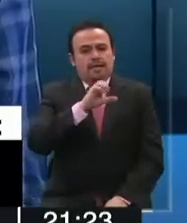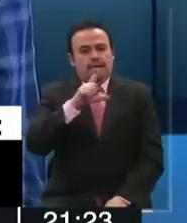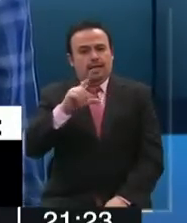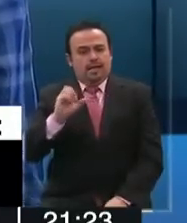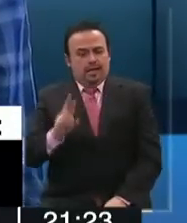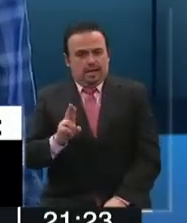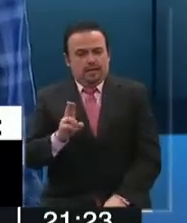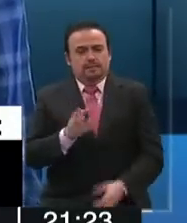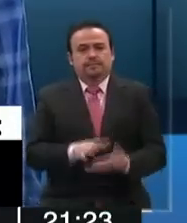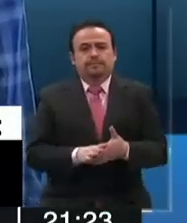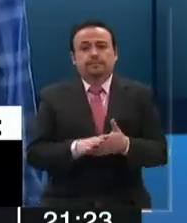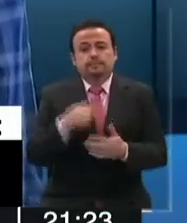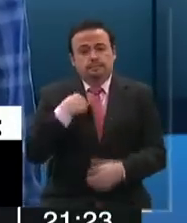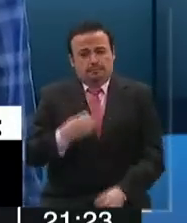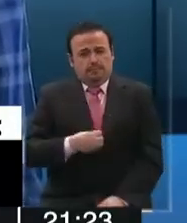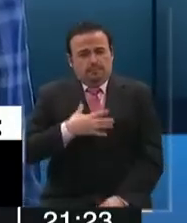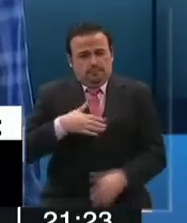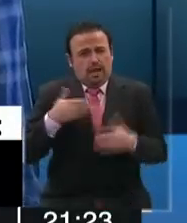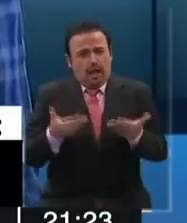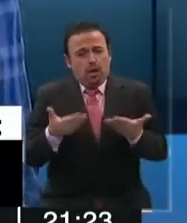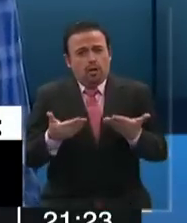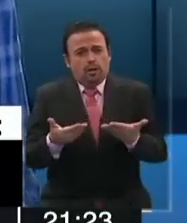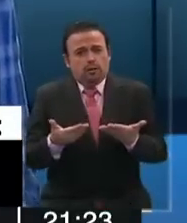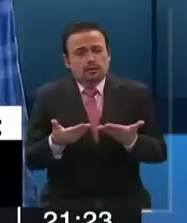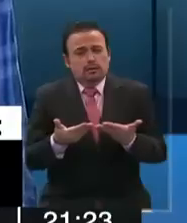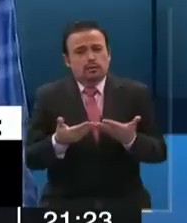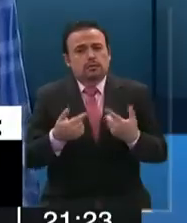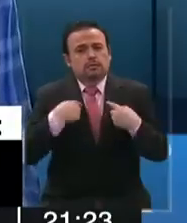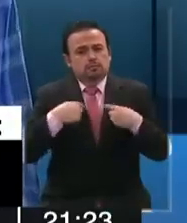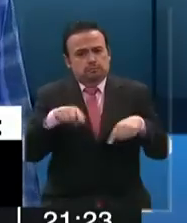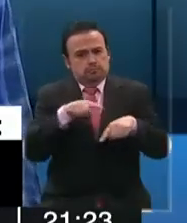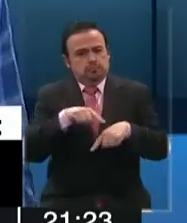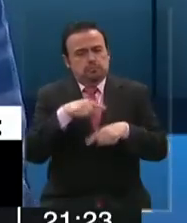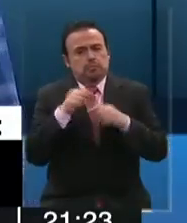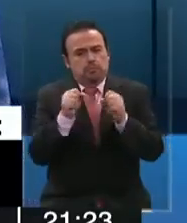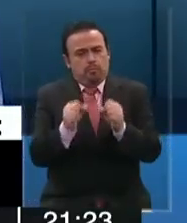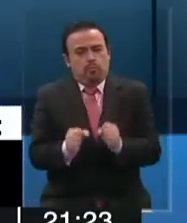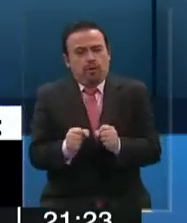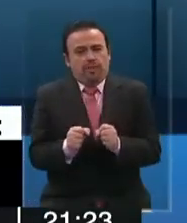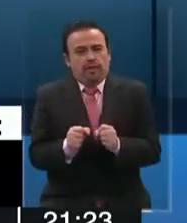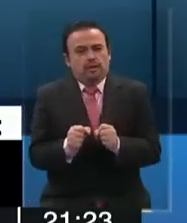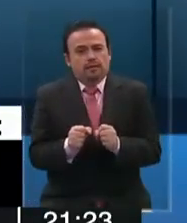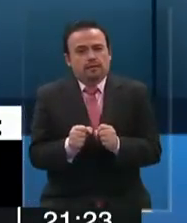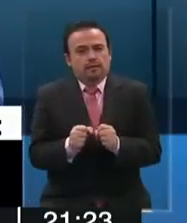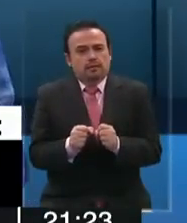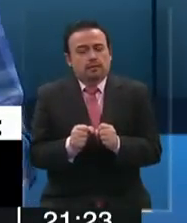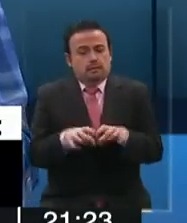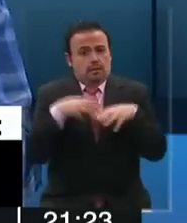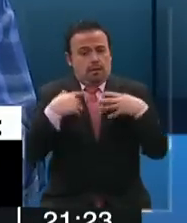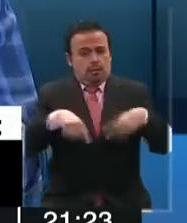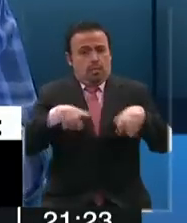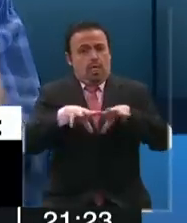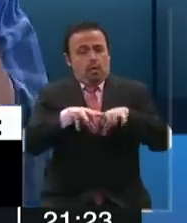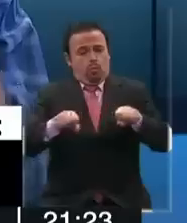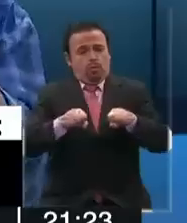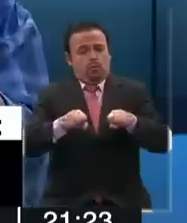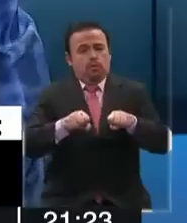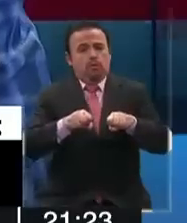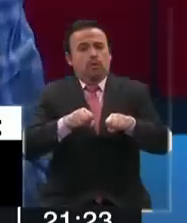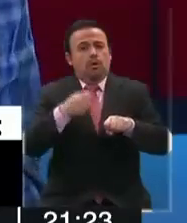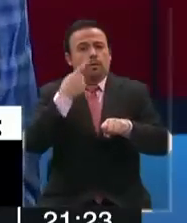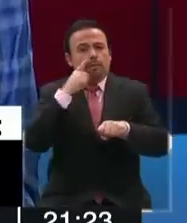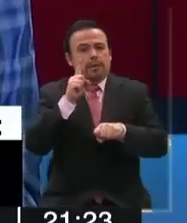y yo siento que ahora podemos eh concordar en el hecho de que el